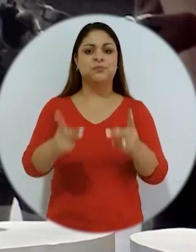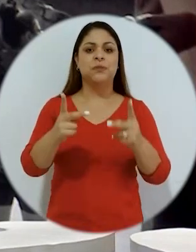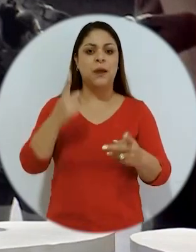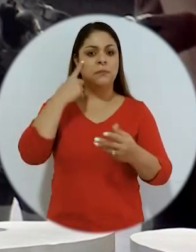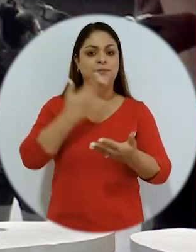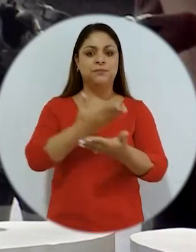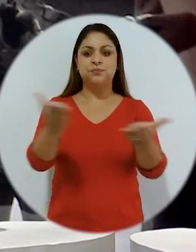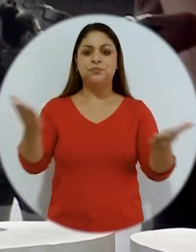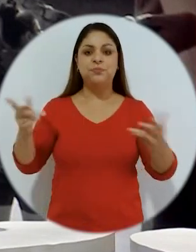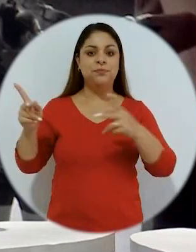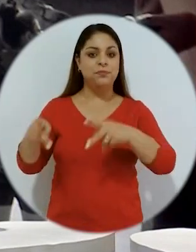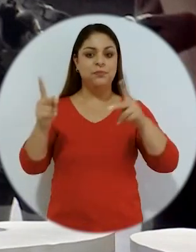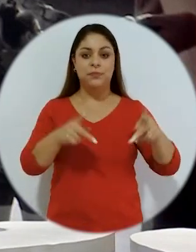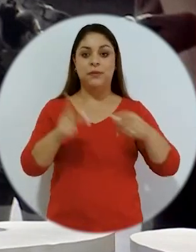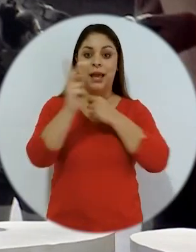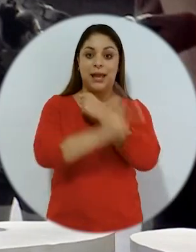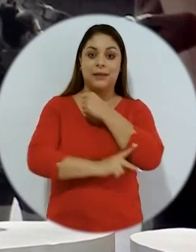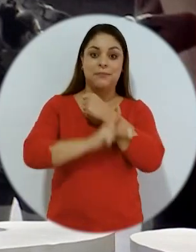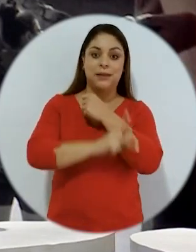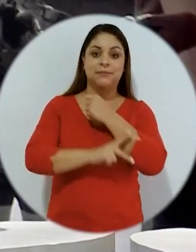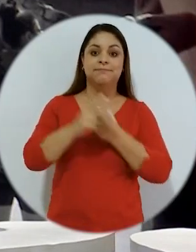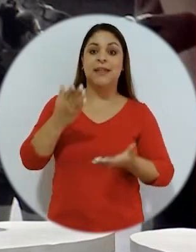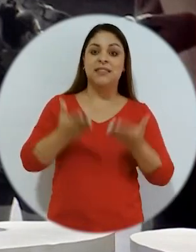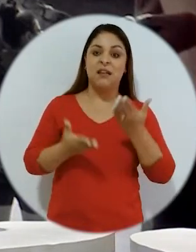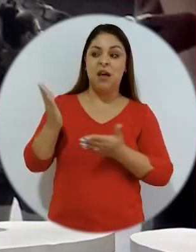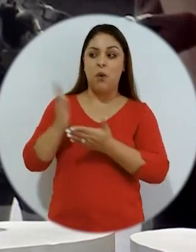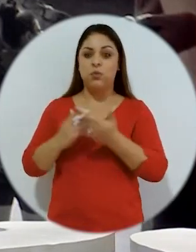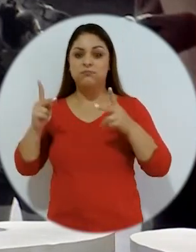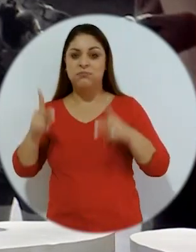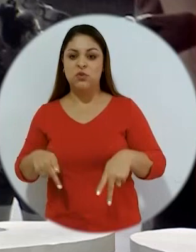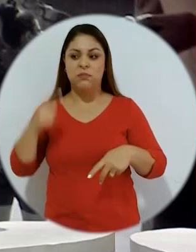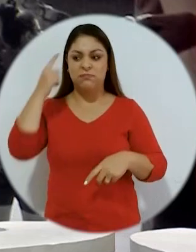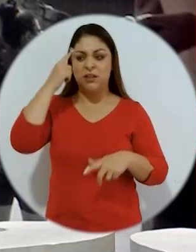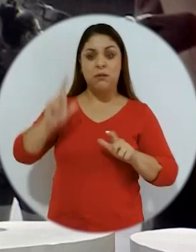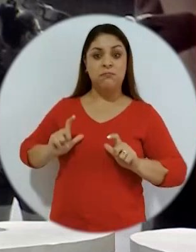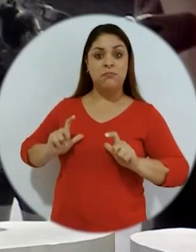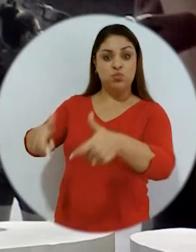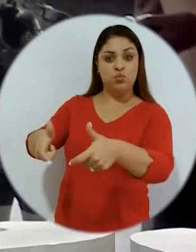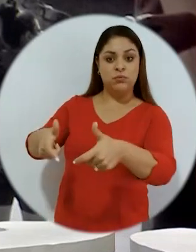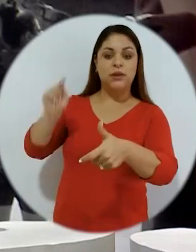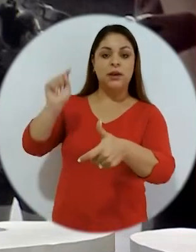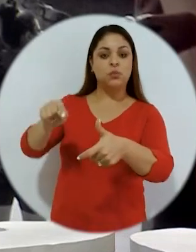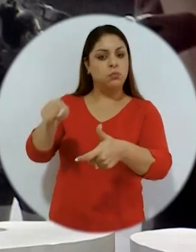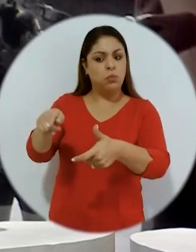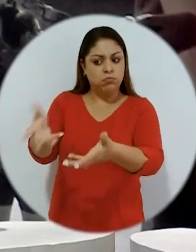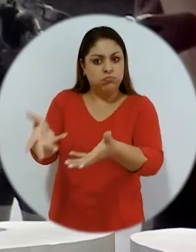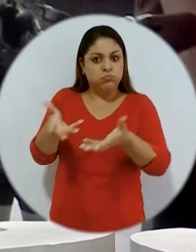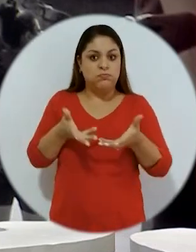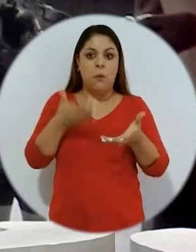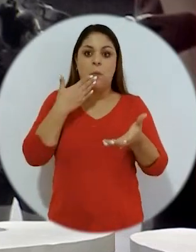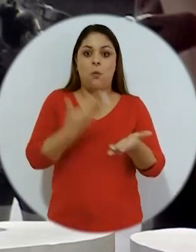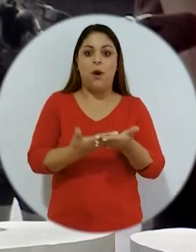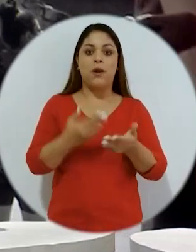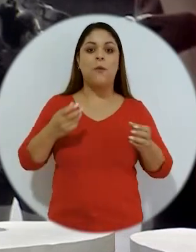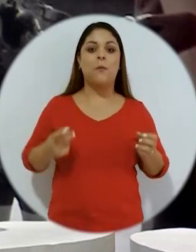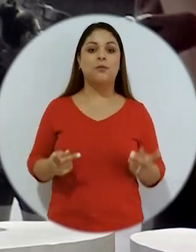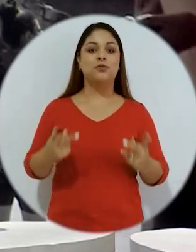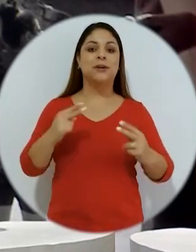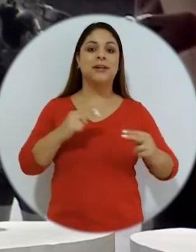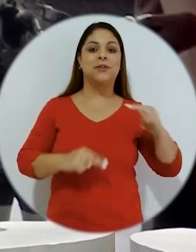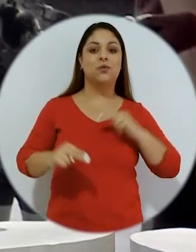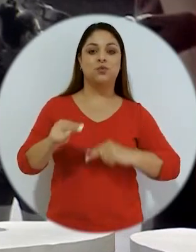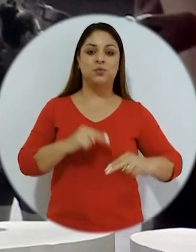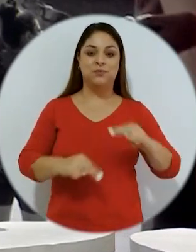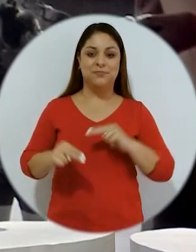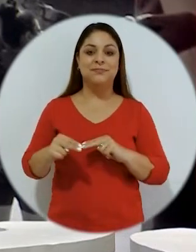para todas las personas del país, porque lo que para unas personas puede ser un desecho, para otras puede ser una gran oportunidad